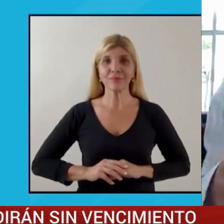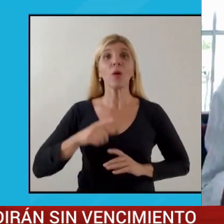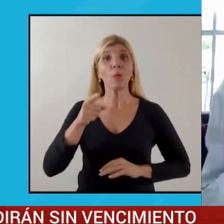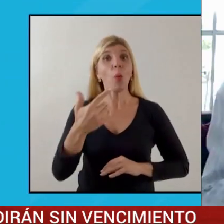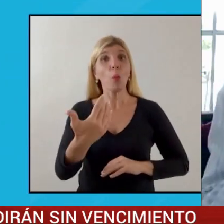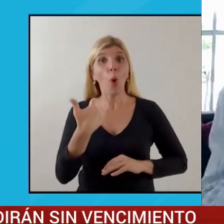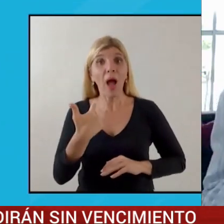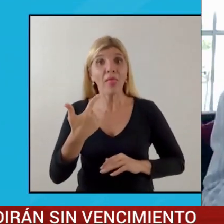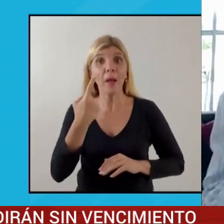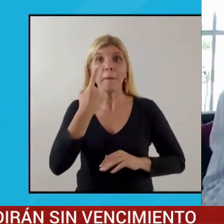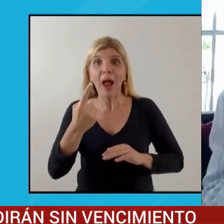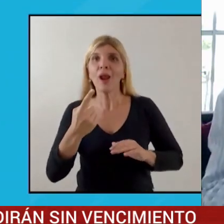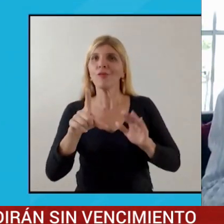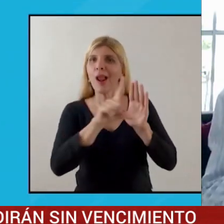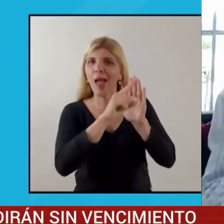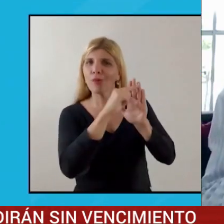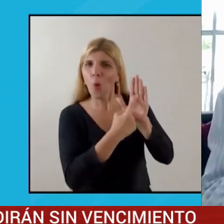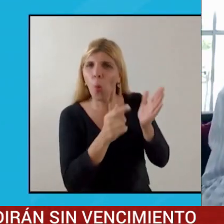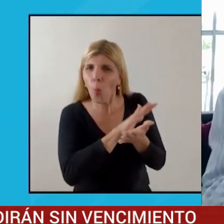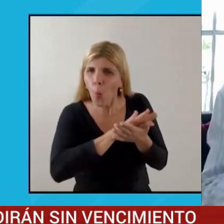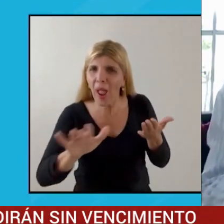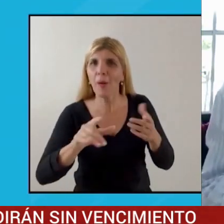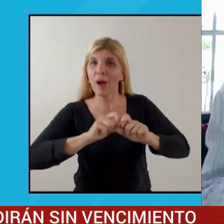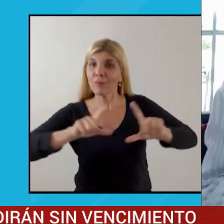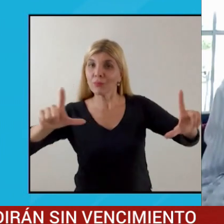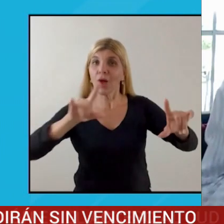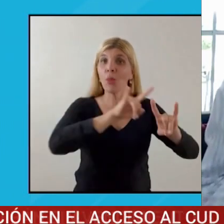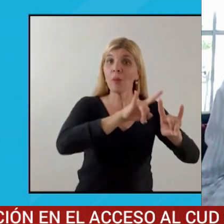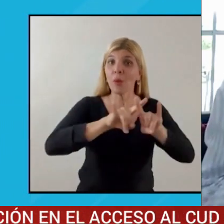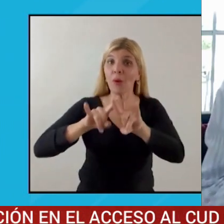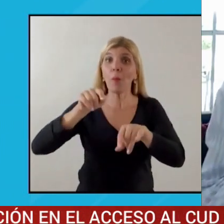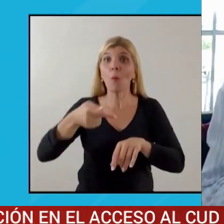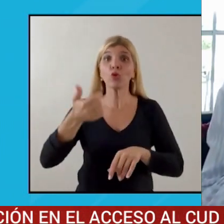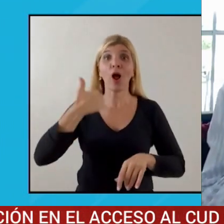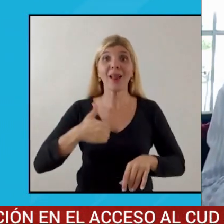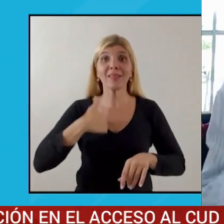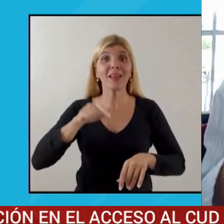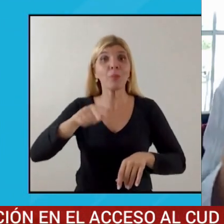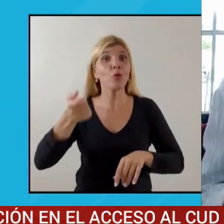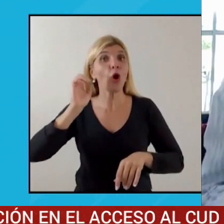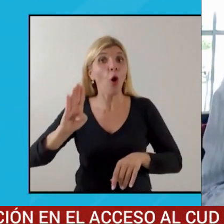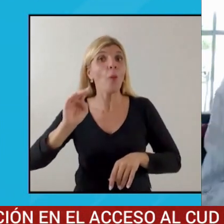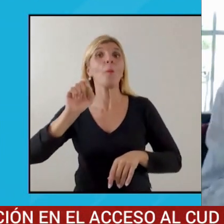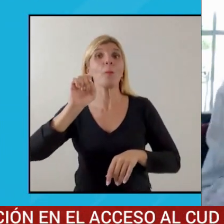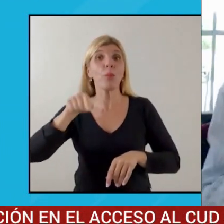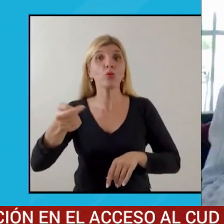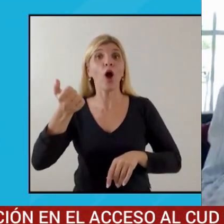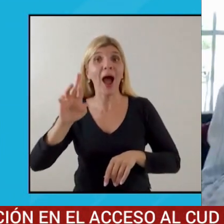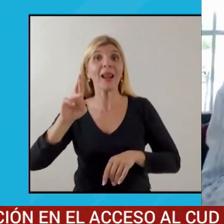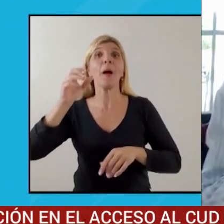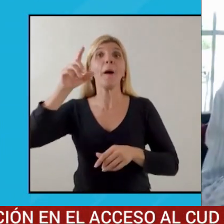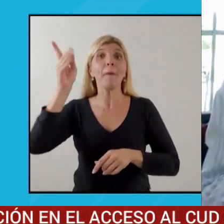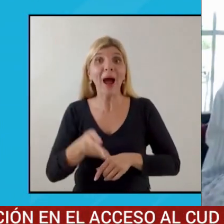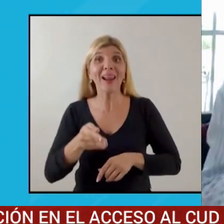de eso. No, el Estado dice de que tendrán que actualizarse, de que va a haber un acompañamiento de la persona,